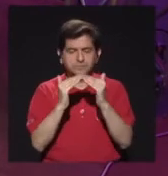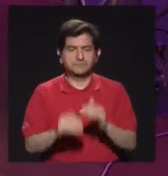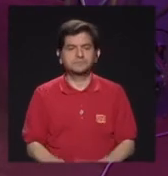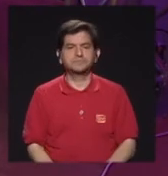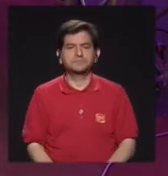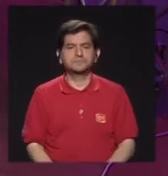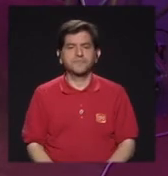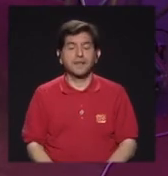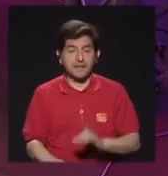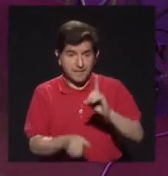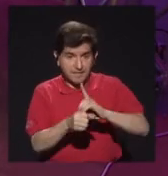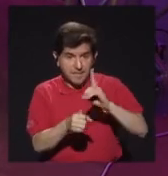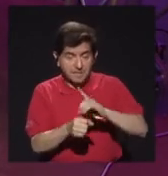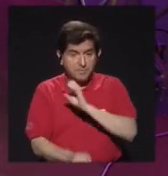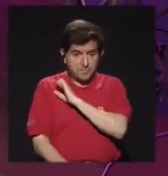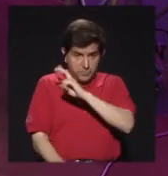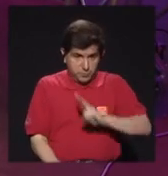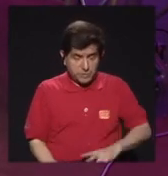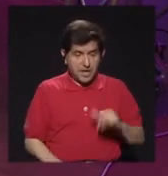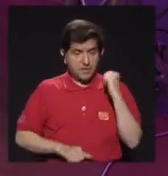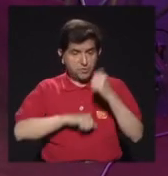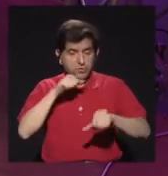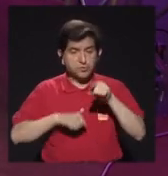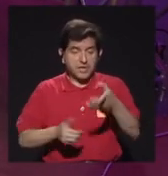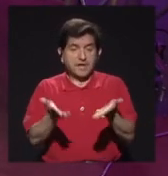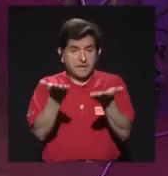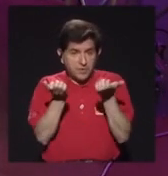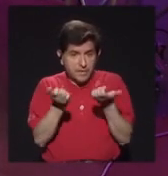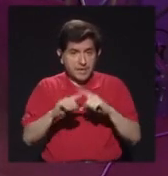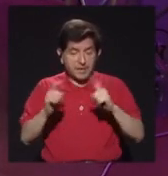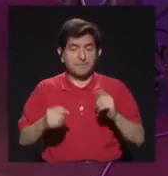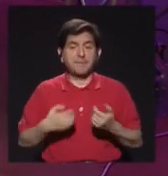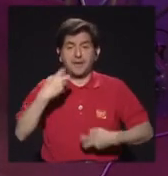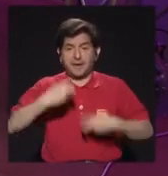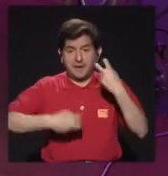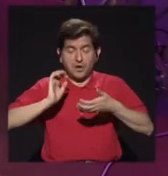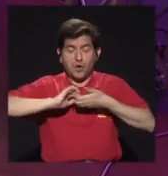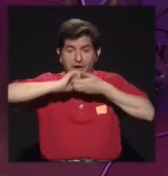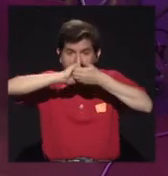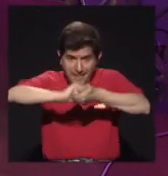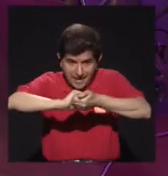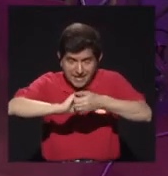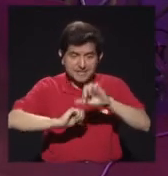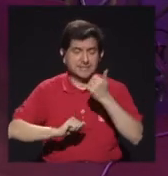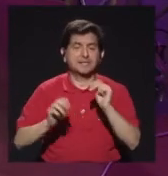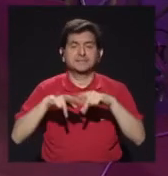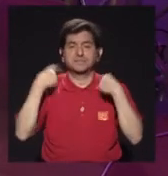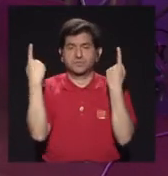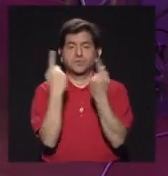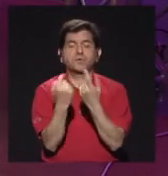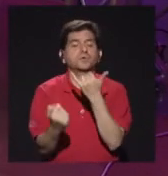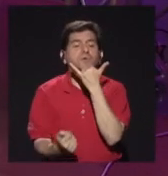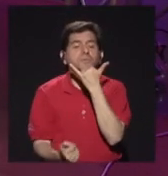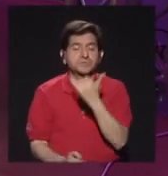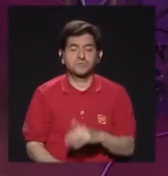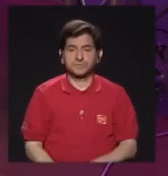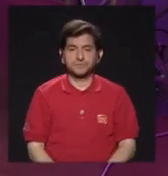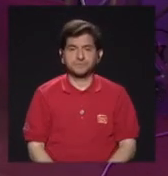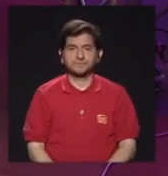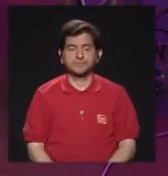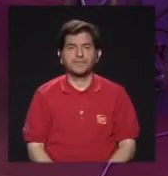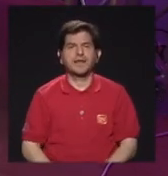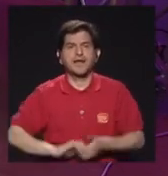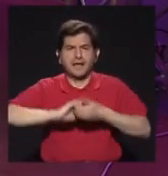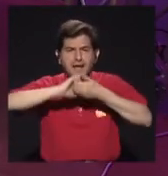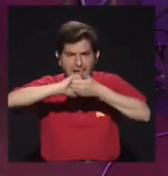de los diputados evangélicos luchan por lo que ellos quieren en problemas son las alianzas que establecen con esos otros partidos qué fue lo que pasó ahí claro de hecho la